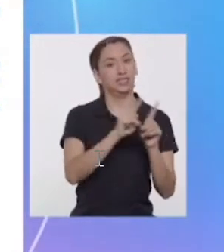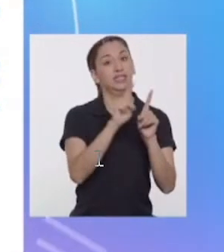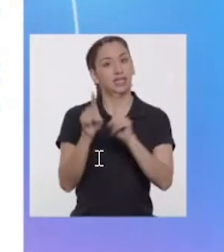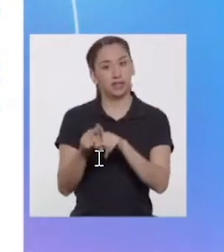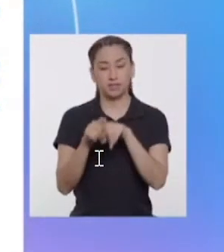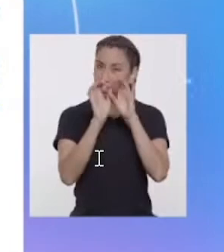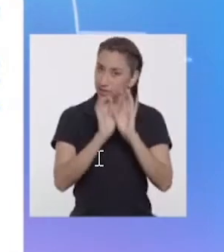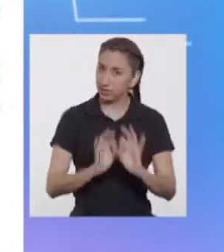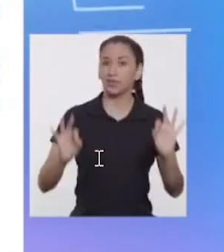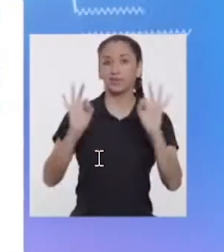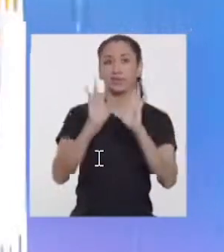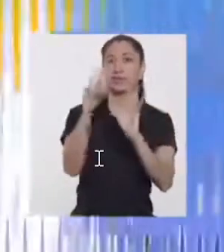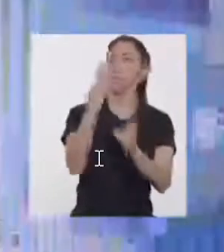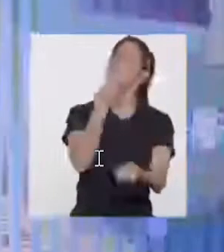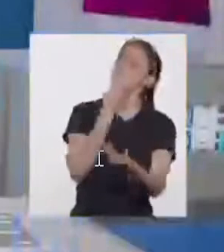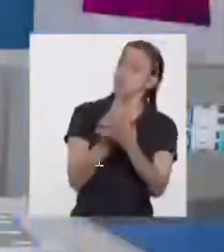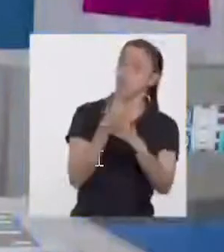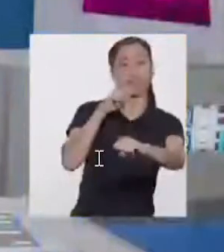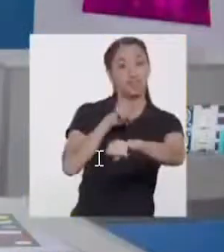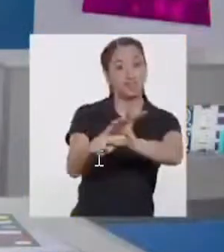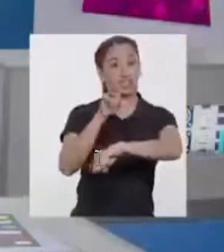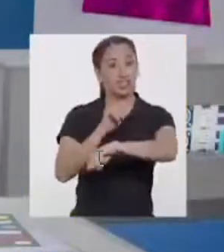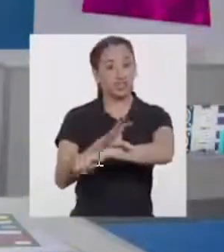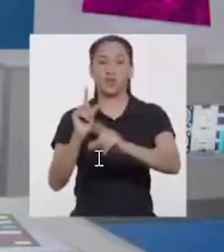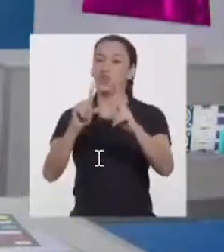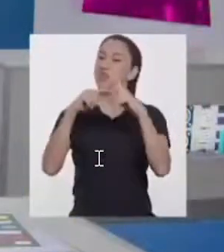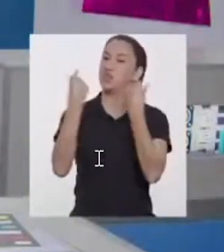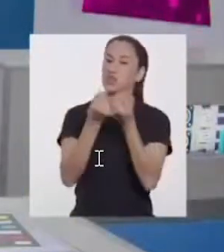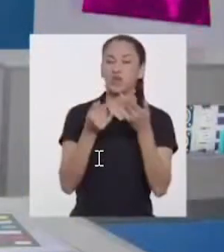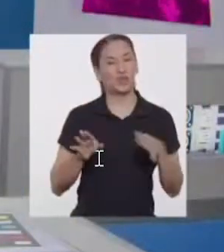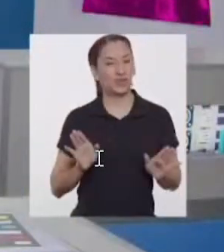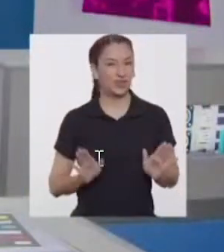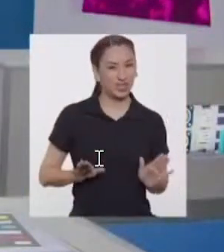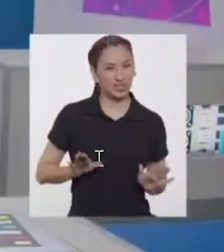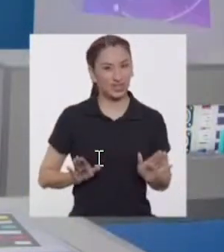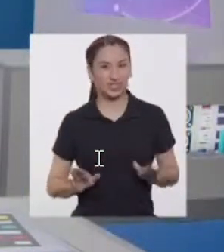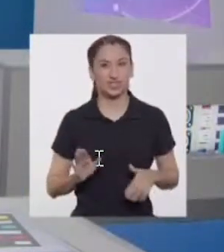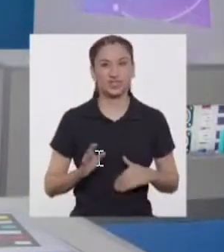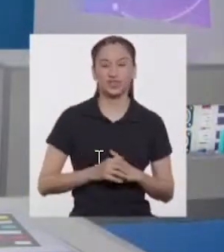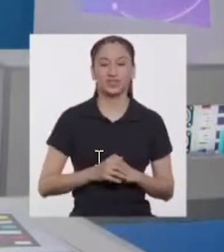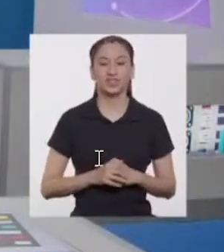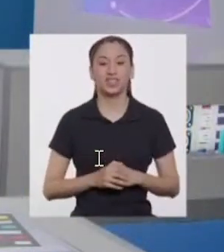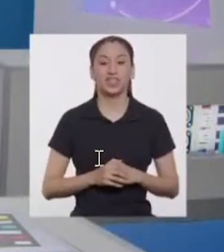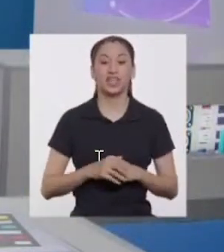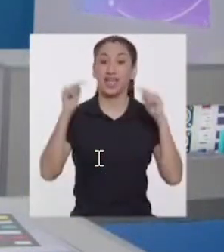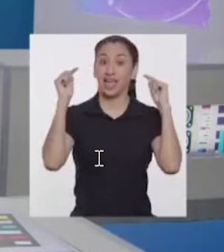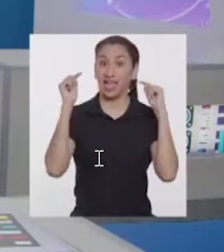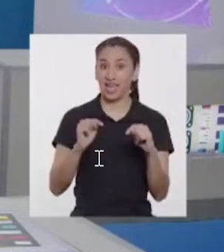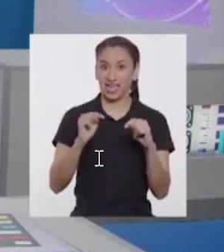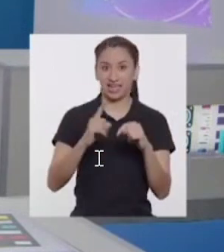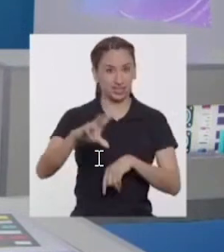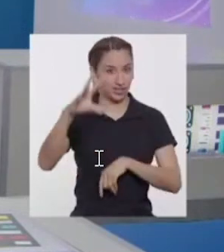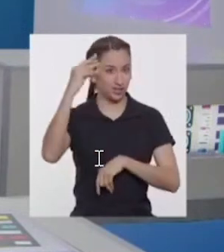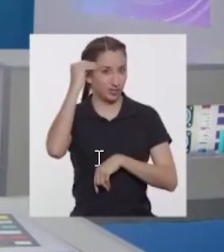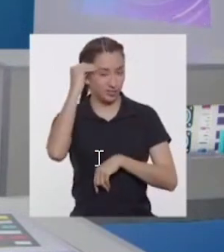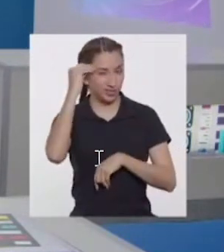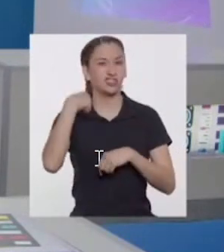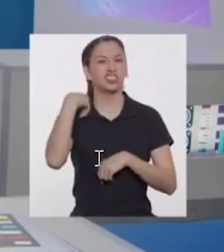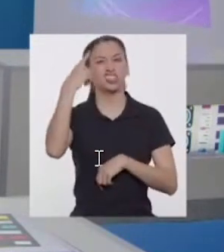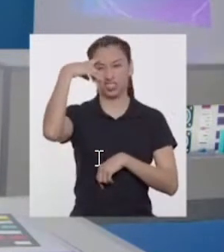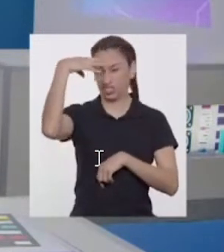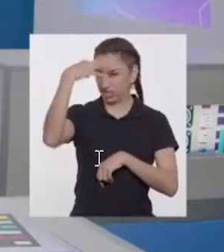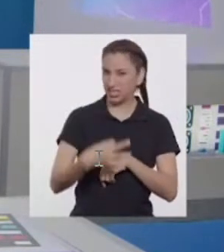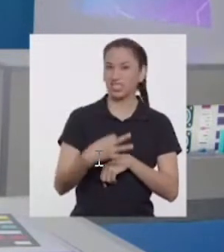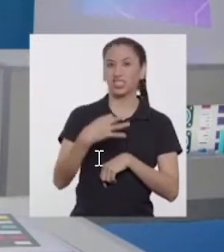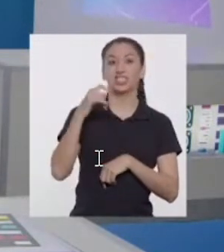también importante. ¡Qué buenas recomendaciones, equipo pingüino! Con esto en mente,